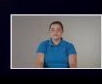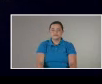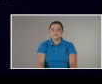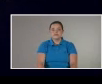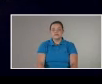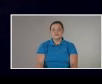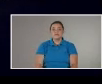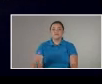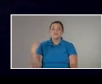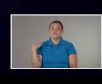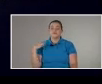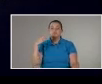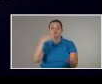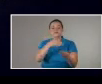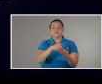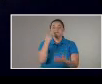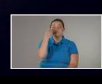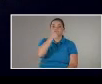Para llegar a Sion,